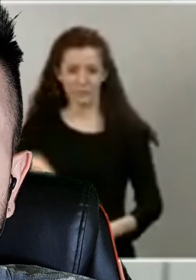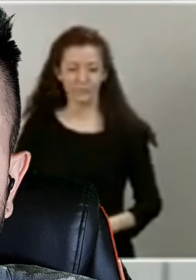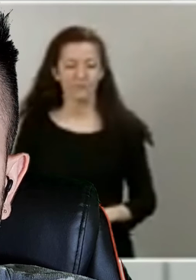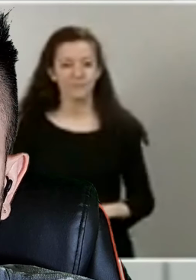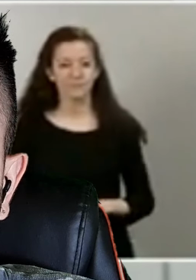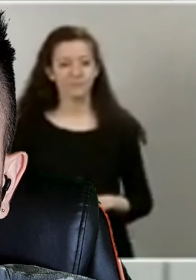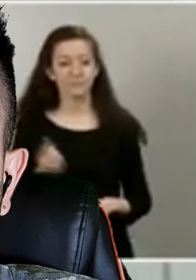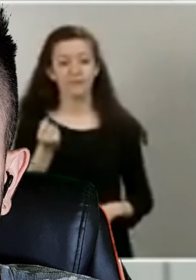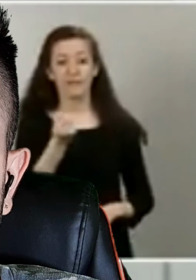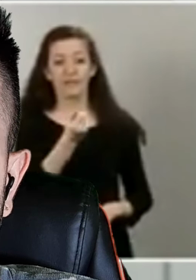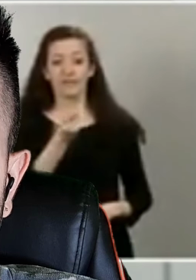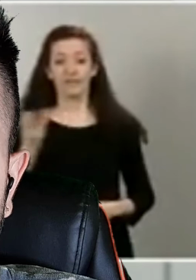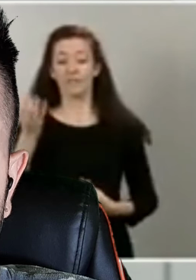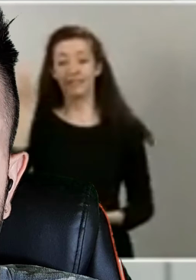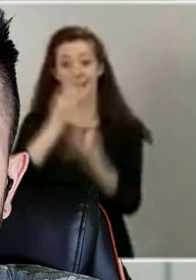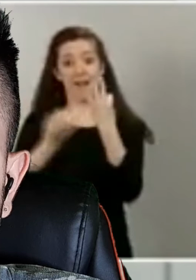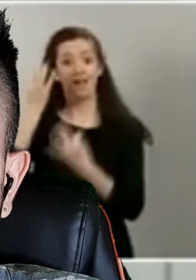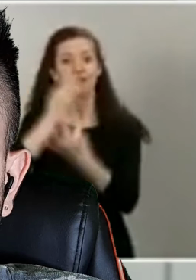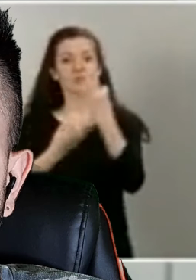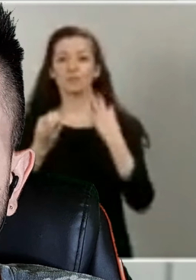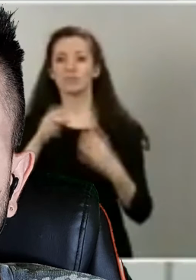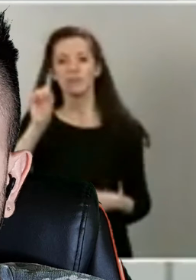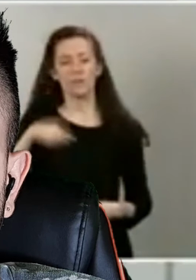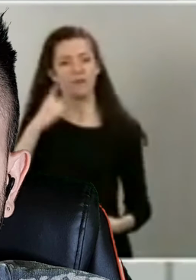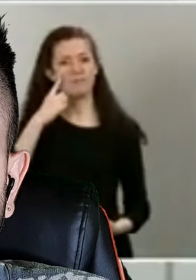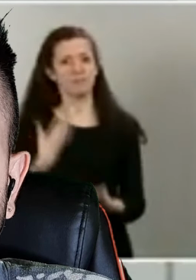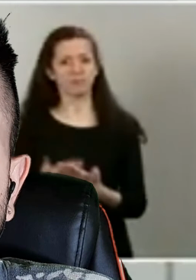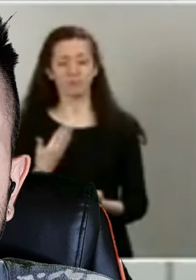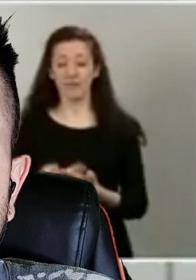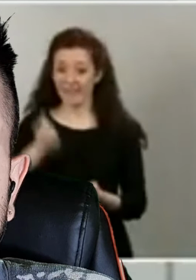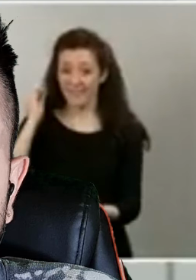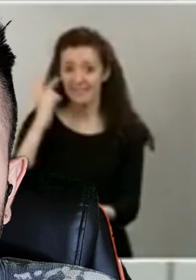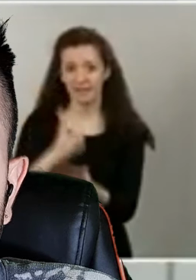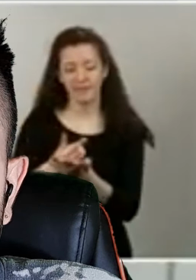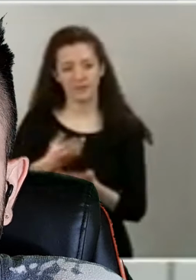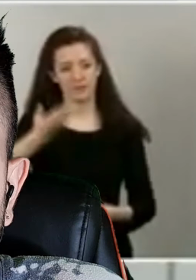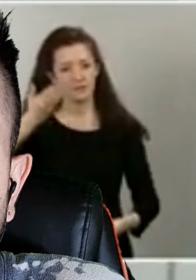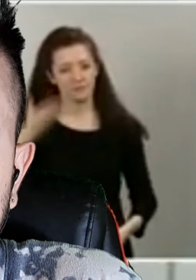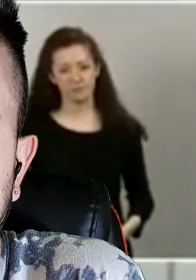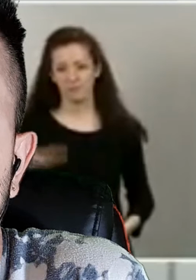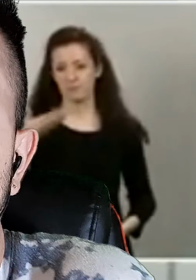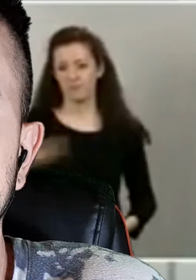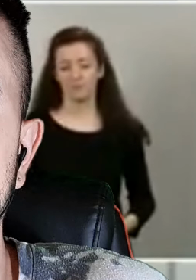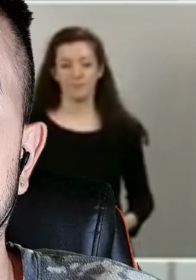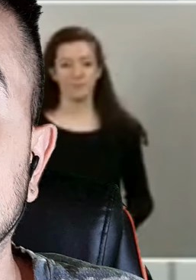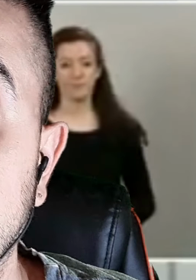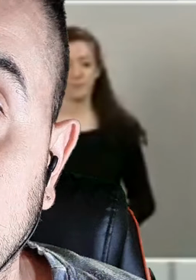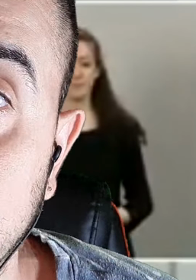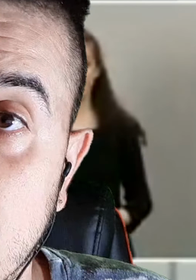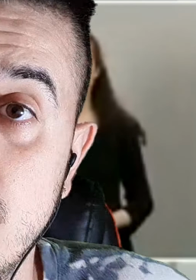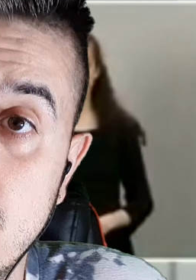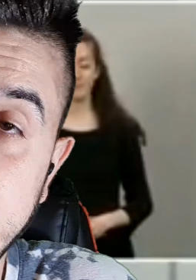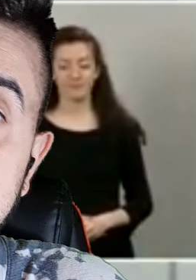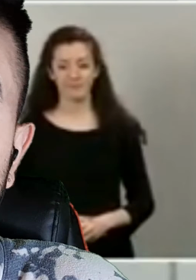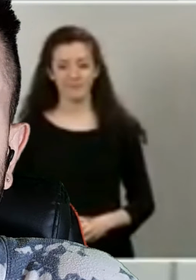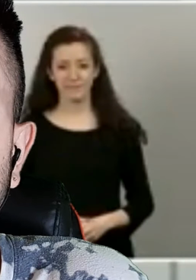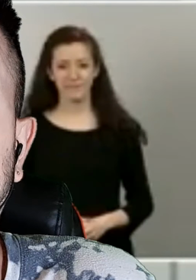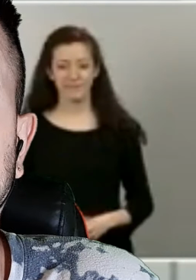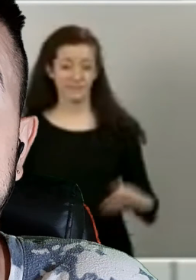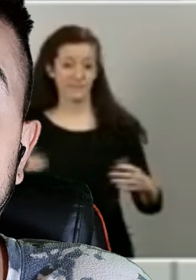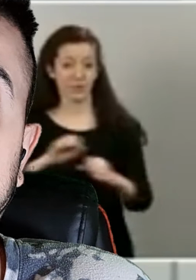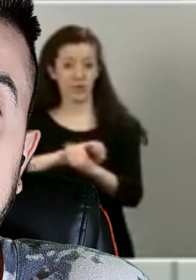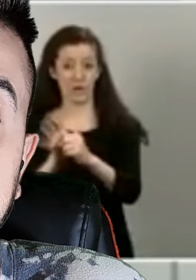creo que son injustas vale particularmente es algo que me ha pasado a mí y vamos a empezar con este vídeo